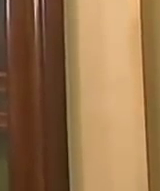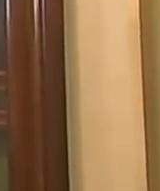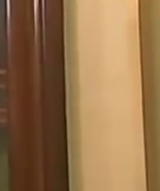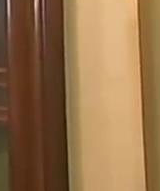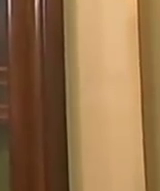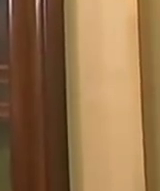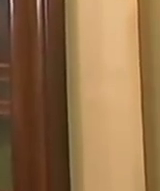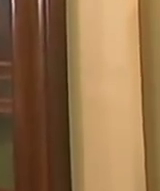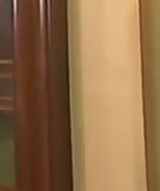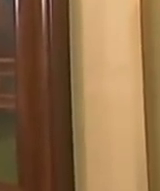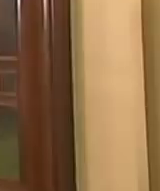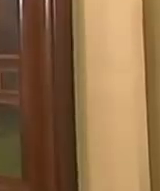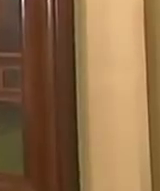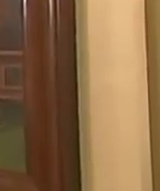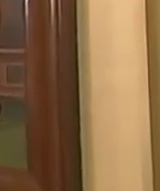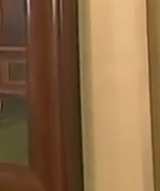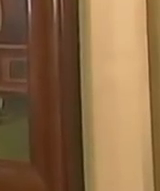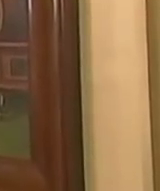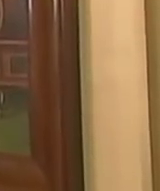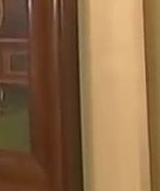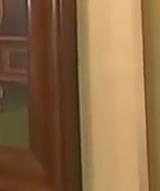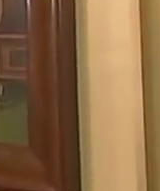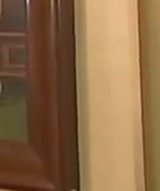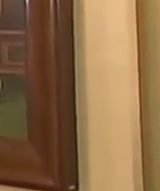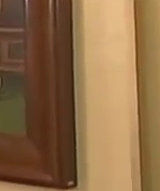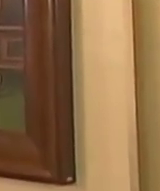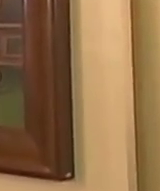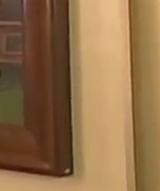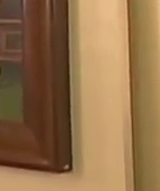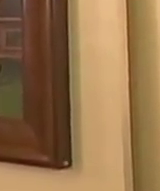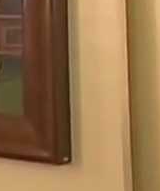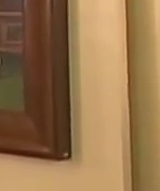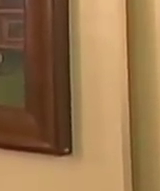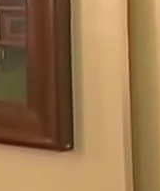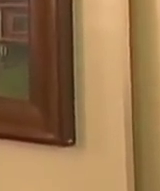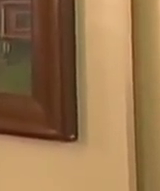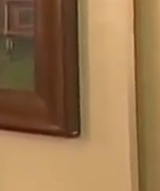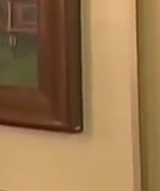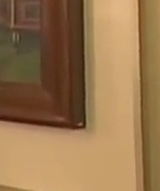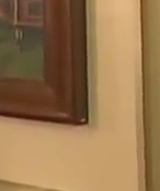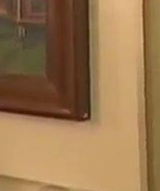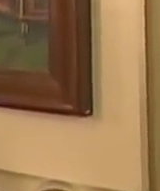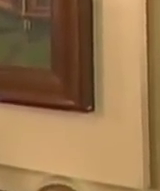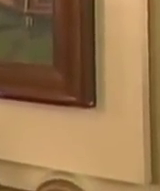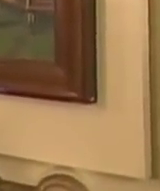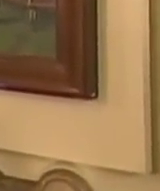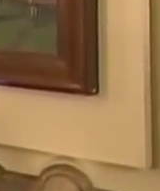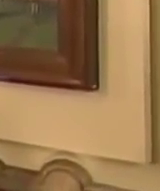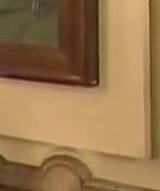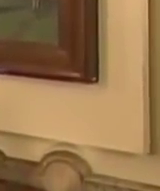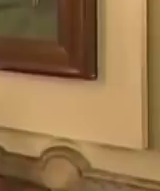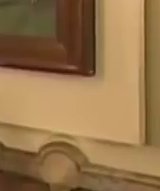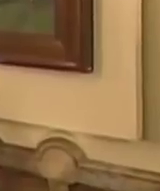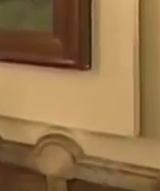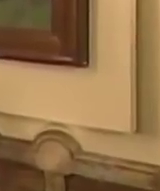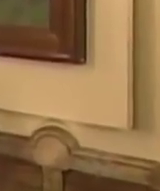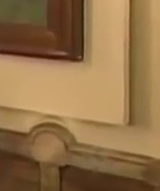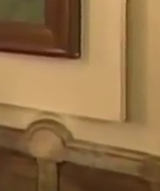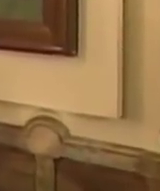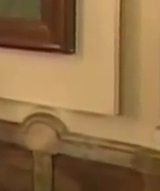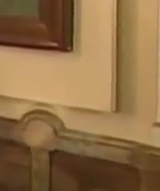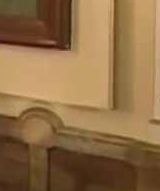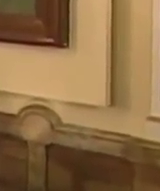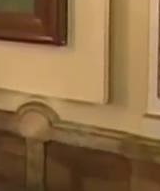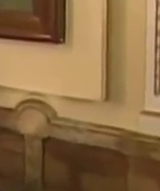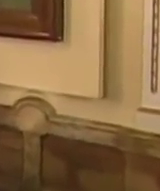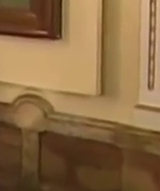entonces parte de lo que sucede y que podemos narrar en este momento, en esta importante reunión desde el Salón Simón Bolívar en el Palacio